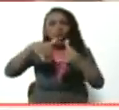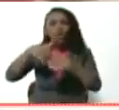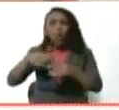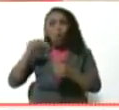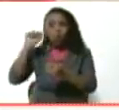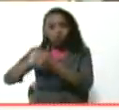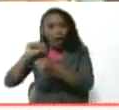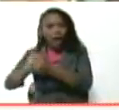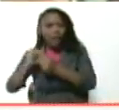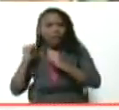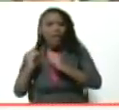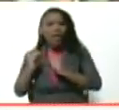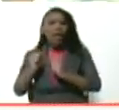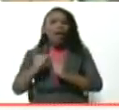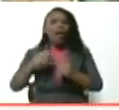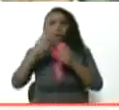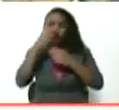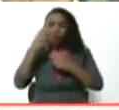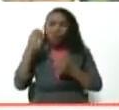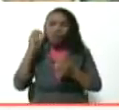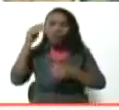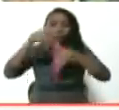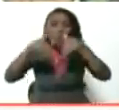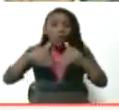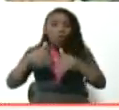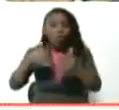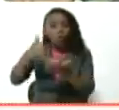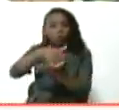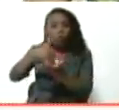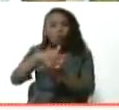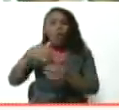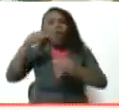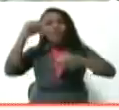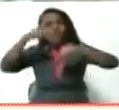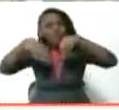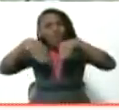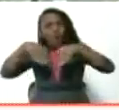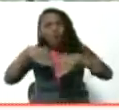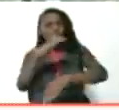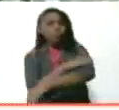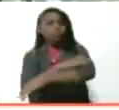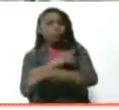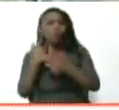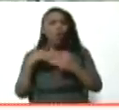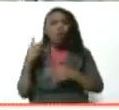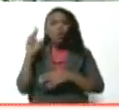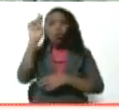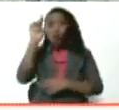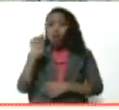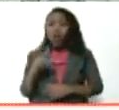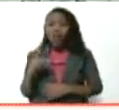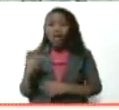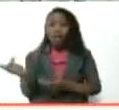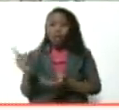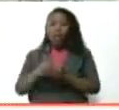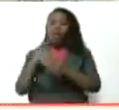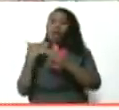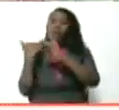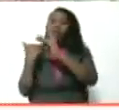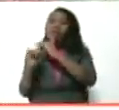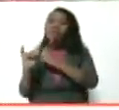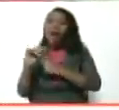voto opositor. Eso lo hacemos todas las semanas y todas las semanas, todos los días me llega a mí el reporte que manda